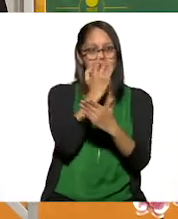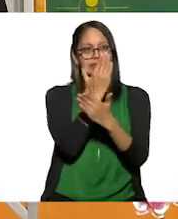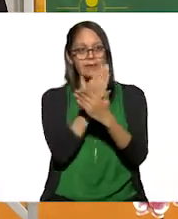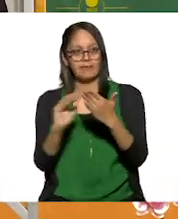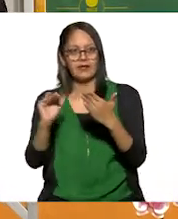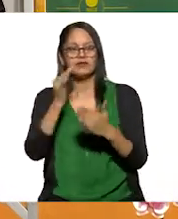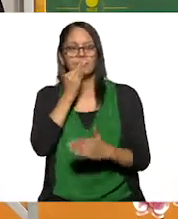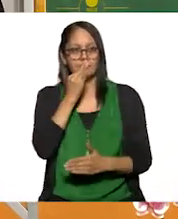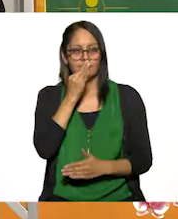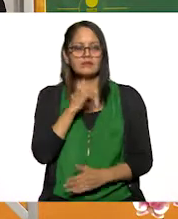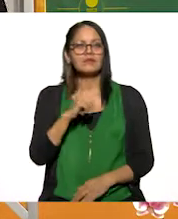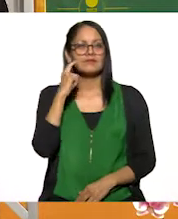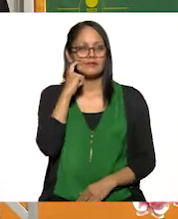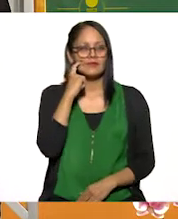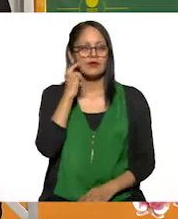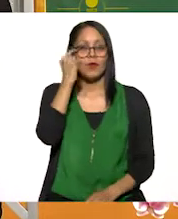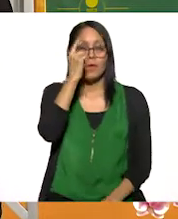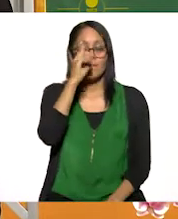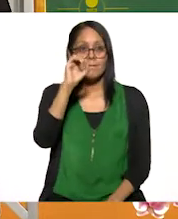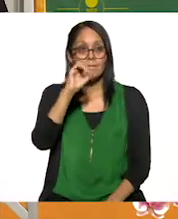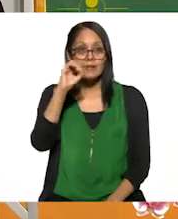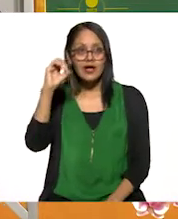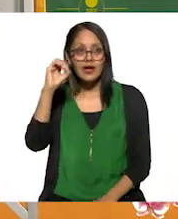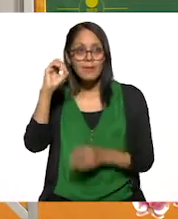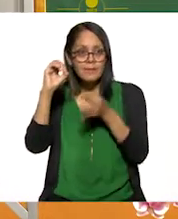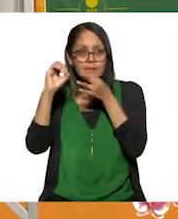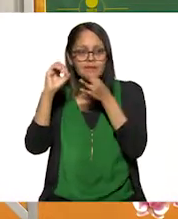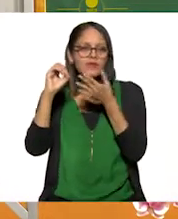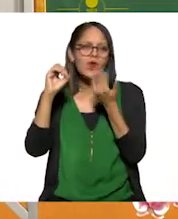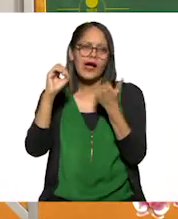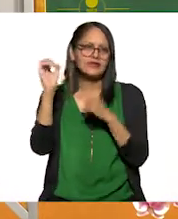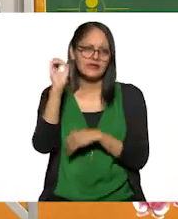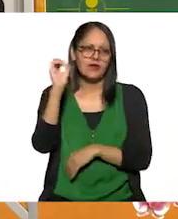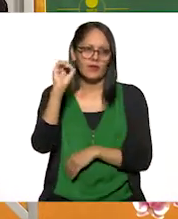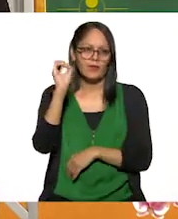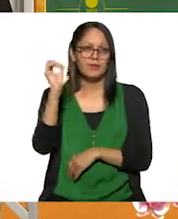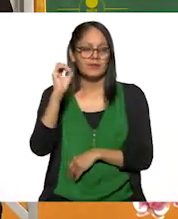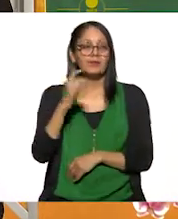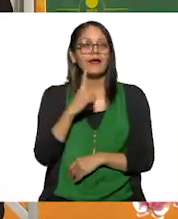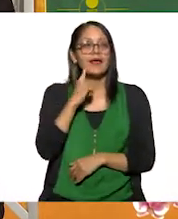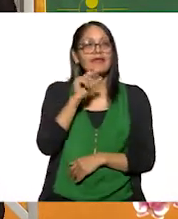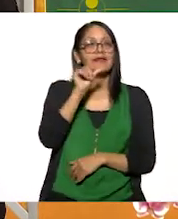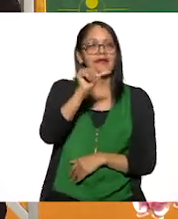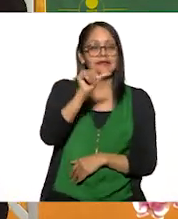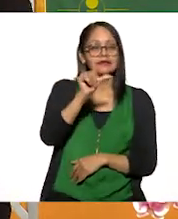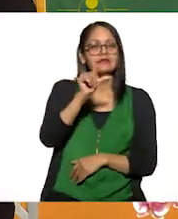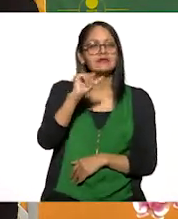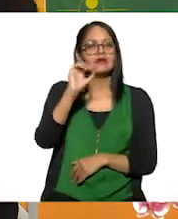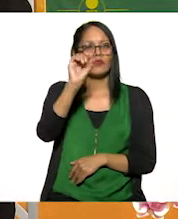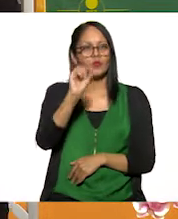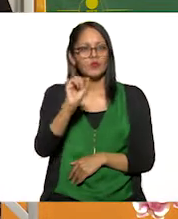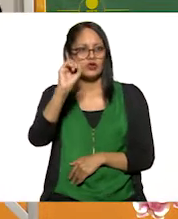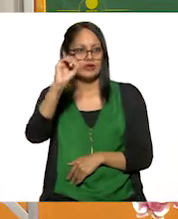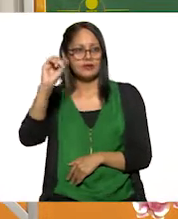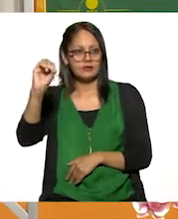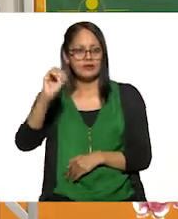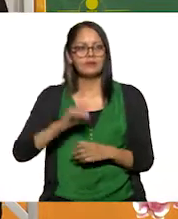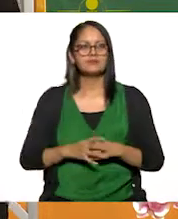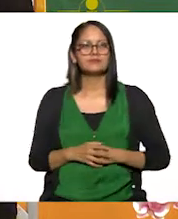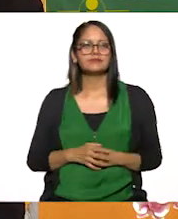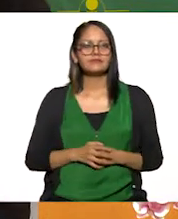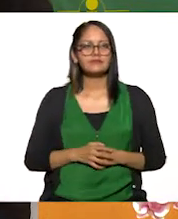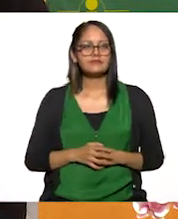caso, ¿tenemos minutos? No. No, ninguno. Entonces, el horario es 16 horas, 0 minutos. Podríamos decirlo